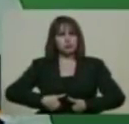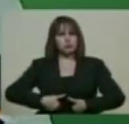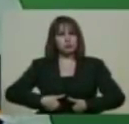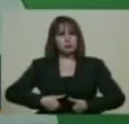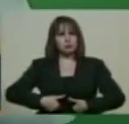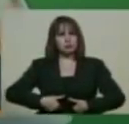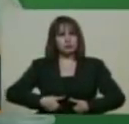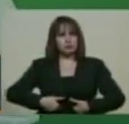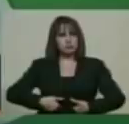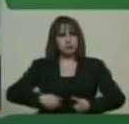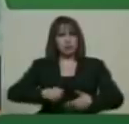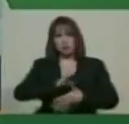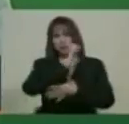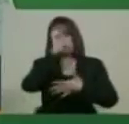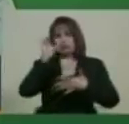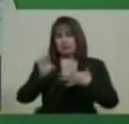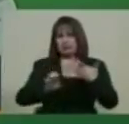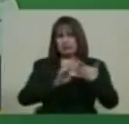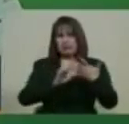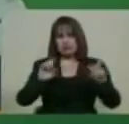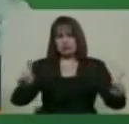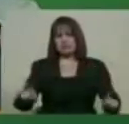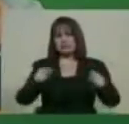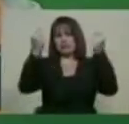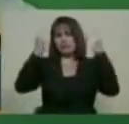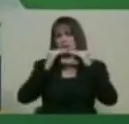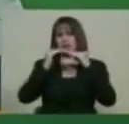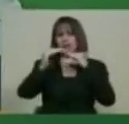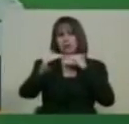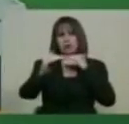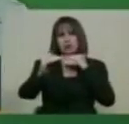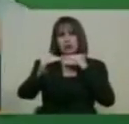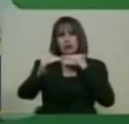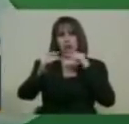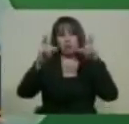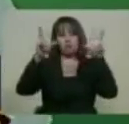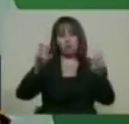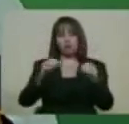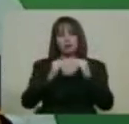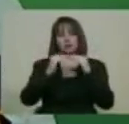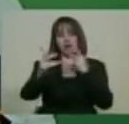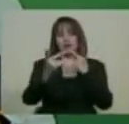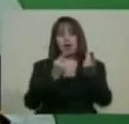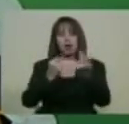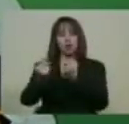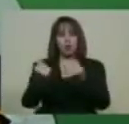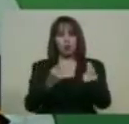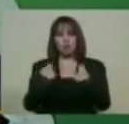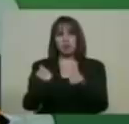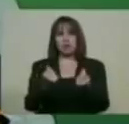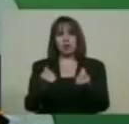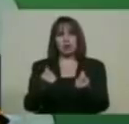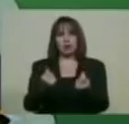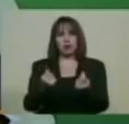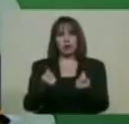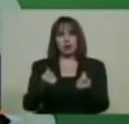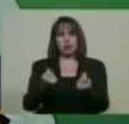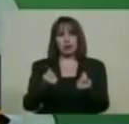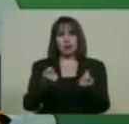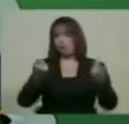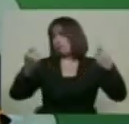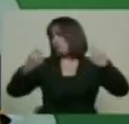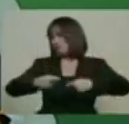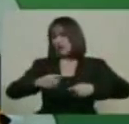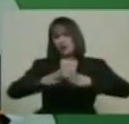por una estrategia integral de recuperación, estabilidad, nueva estabilidad económica, y apostarlo